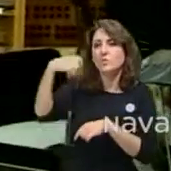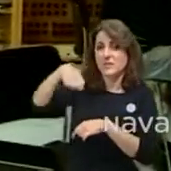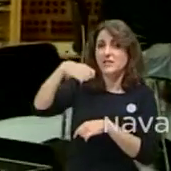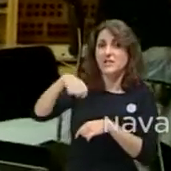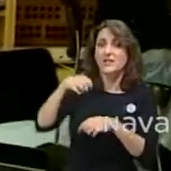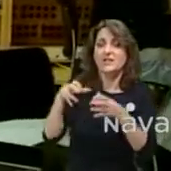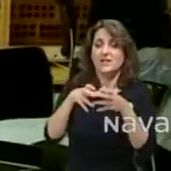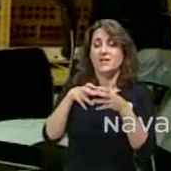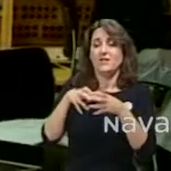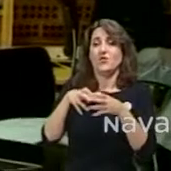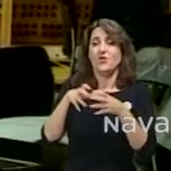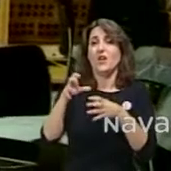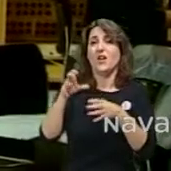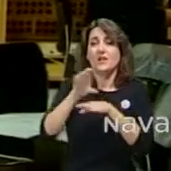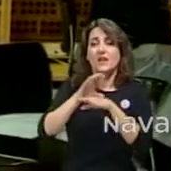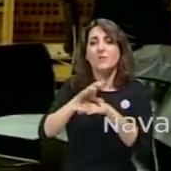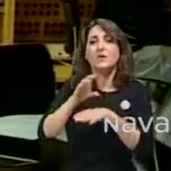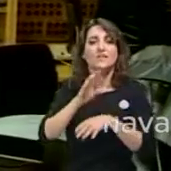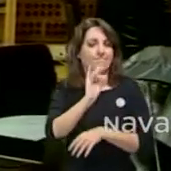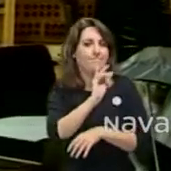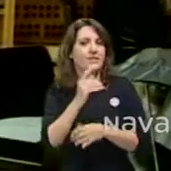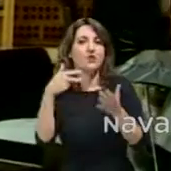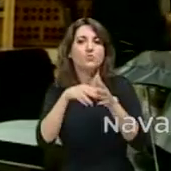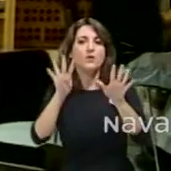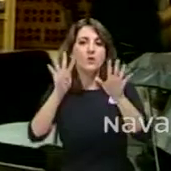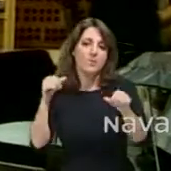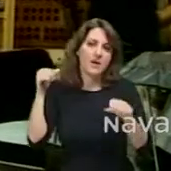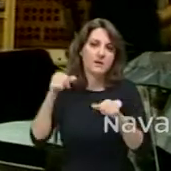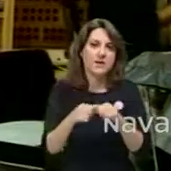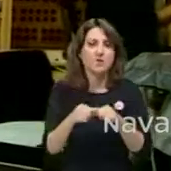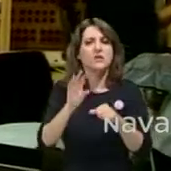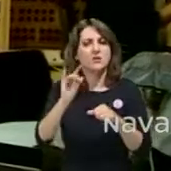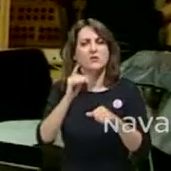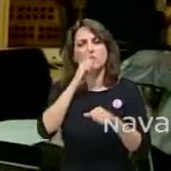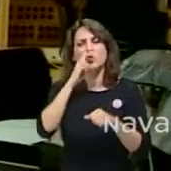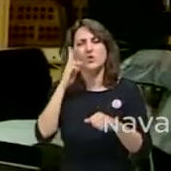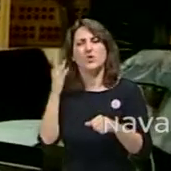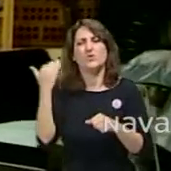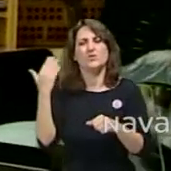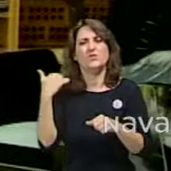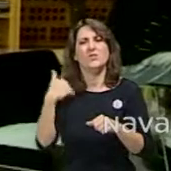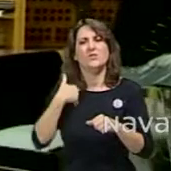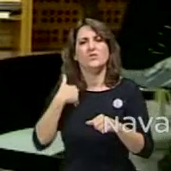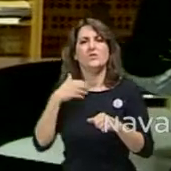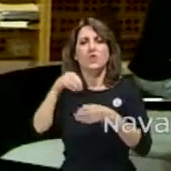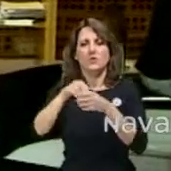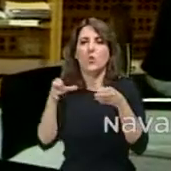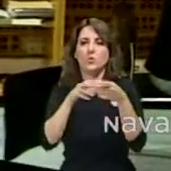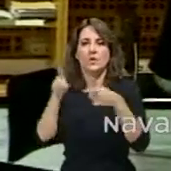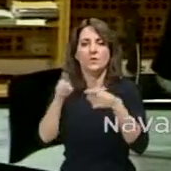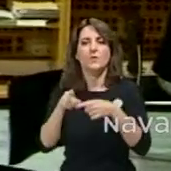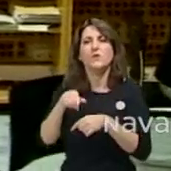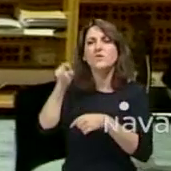Coral de Cámara. Efectivamente, desde el año 2009 soy el presidente, pero he estado durante muchos años en la Junta.